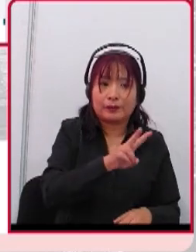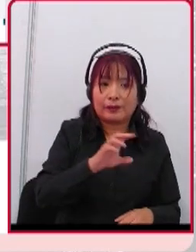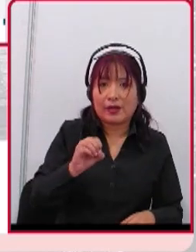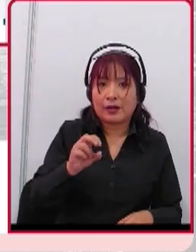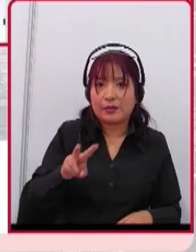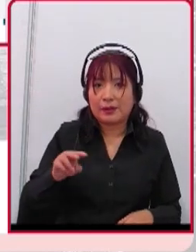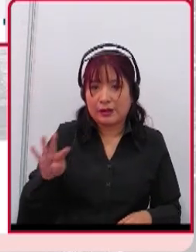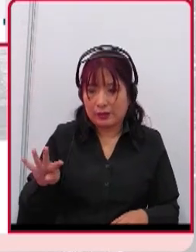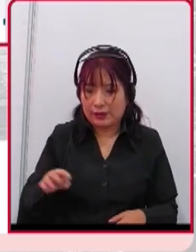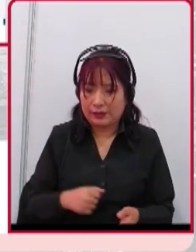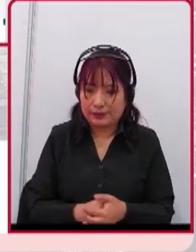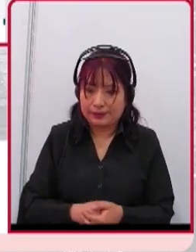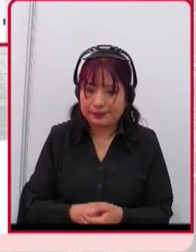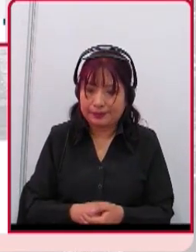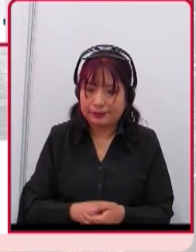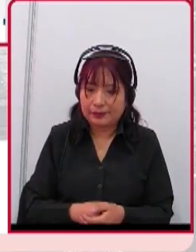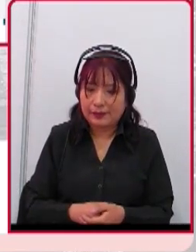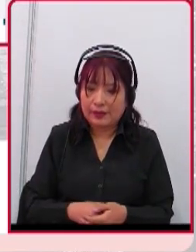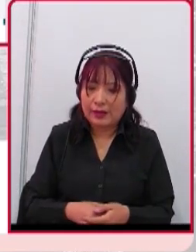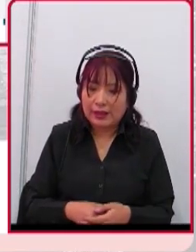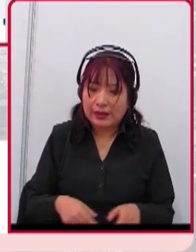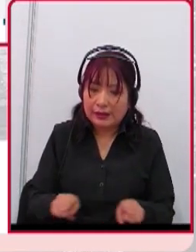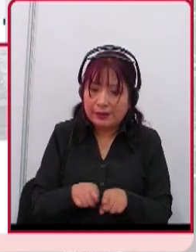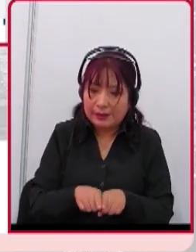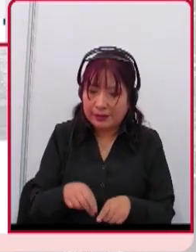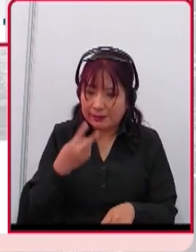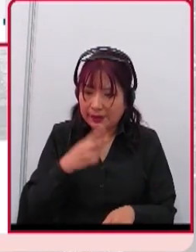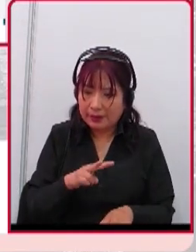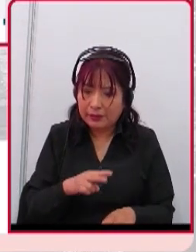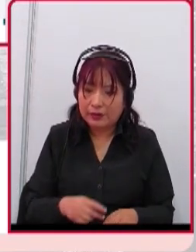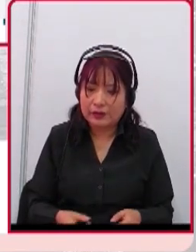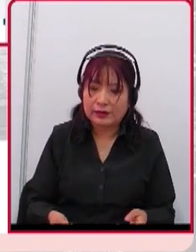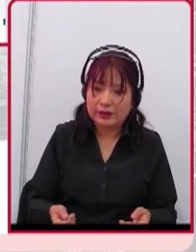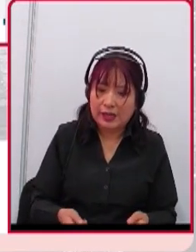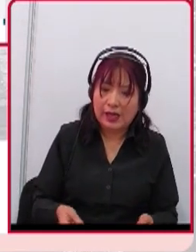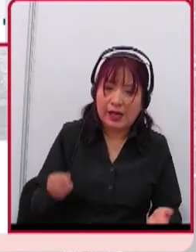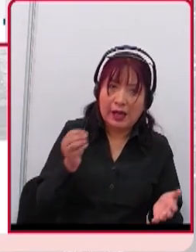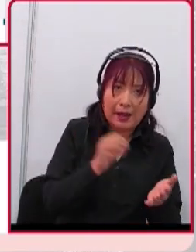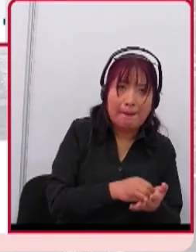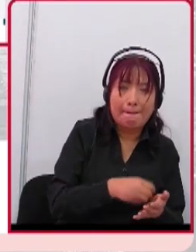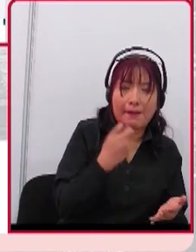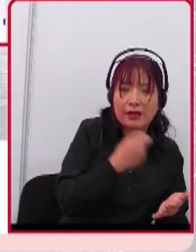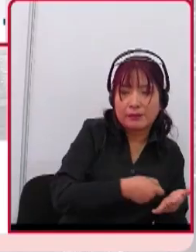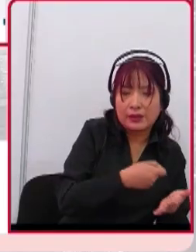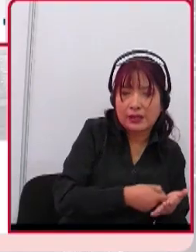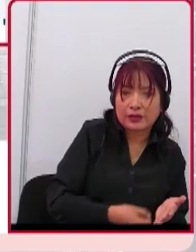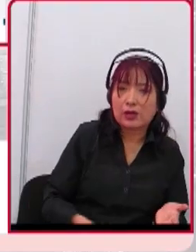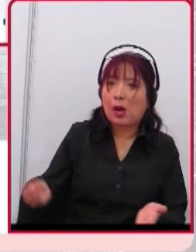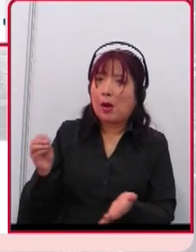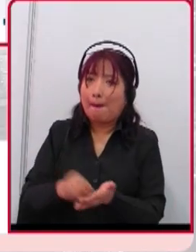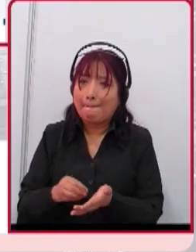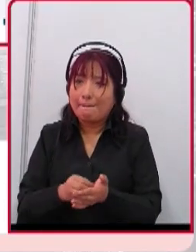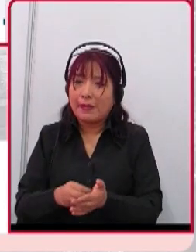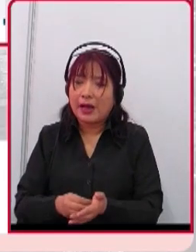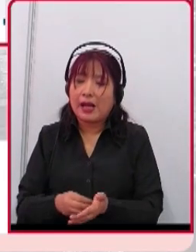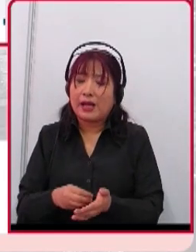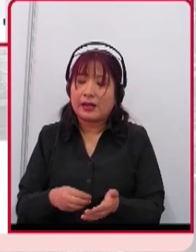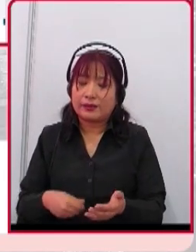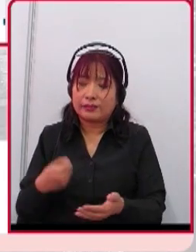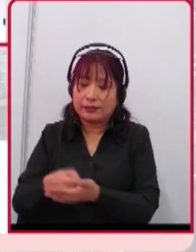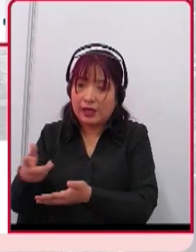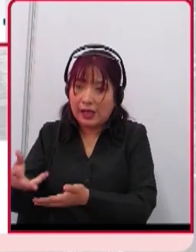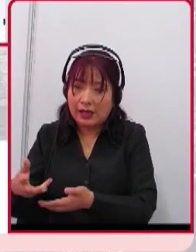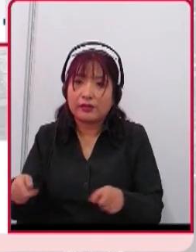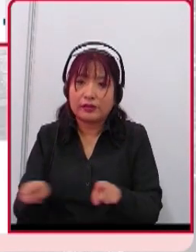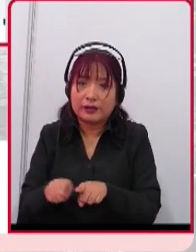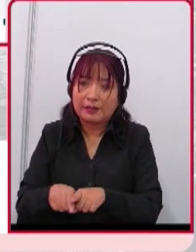regiones? Evidentemente, al haber mayores precios y mayores volúmenes de producción, el monto recaudado también va a ser mayor y por lo tanto lo transferido a los